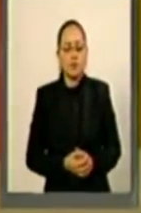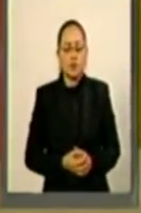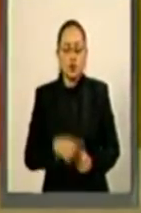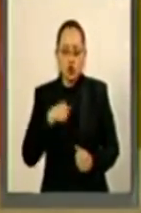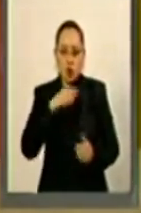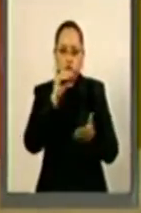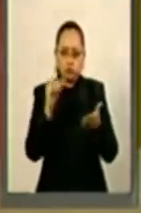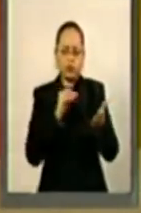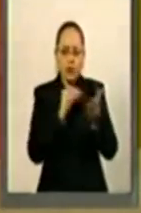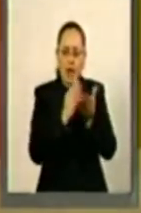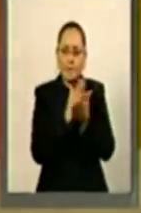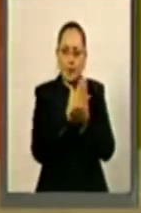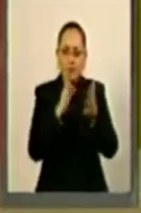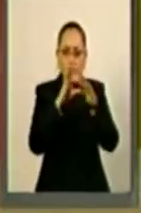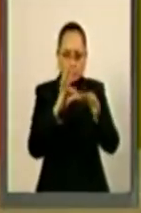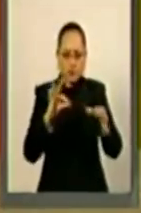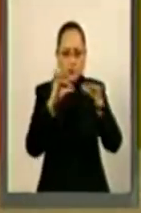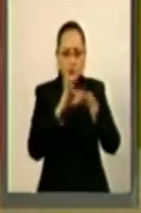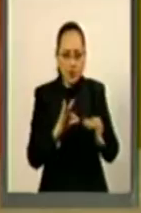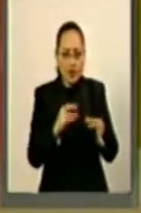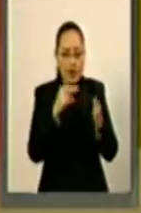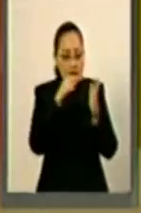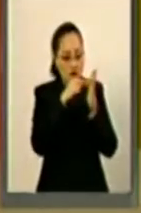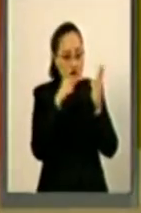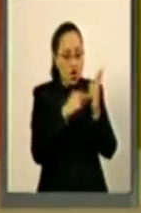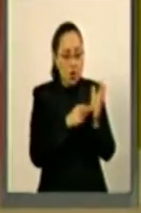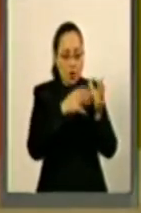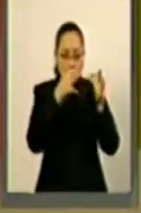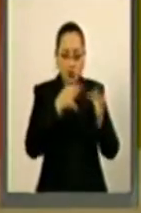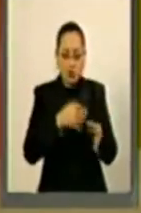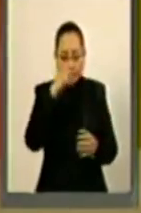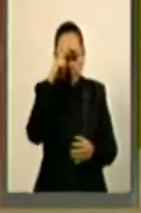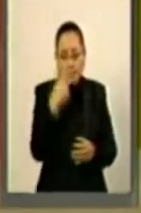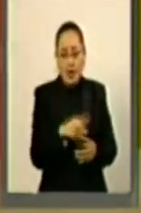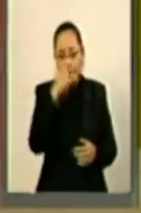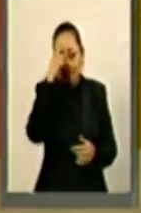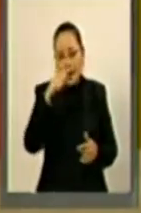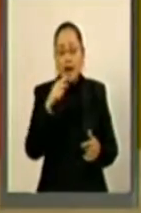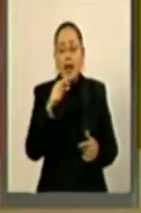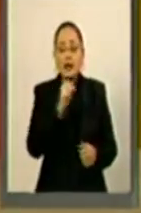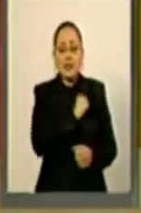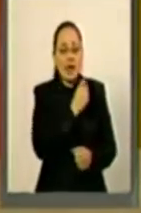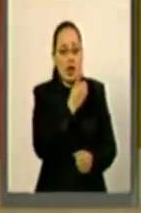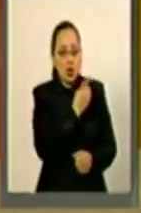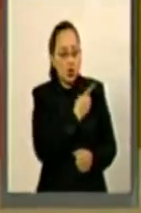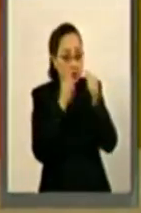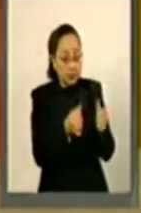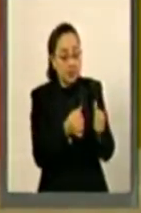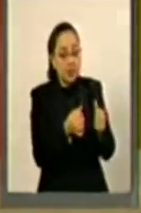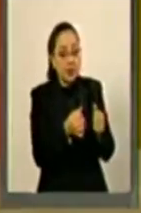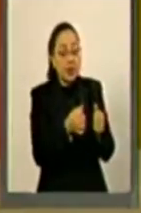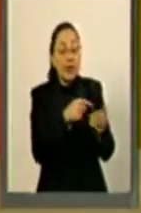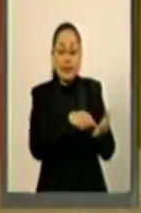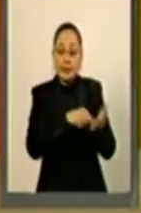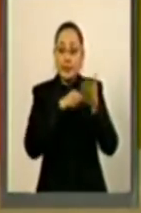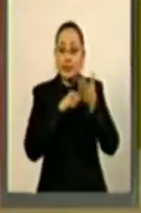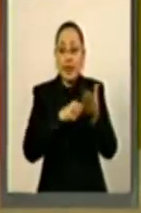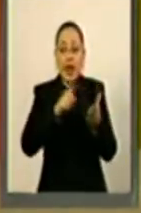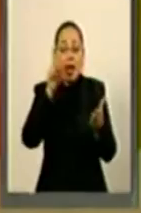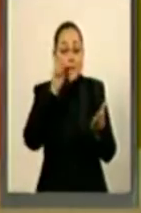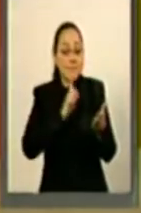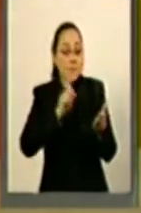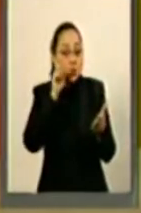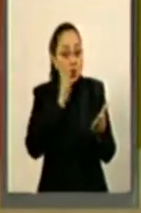Agrego además que la misma norma oficial mexicana para la atención a la salud señala que las mujeres, claro,